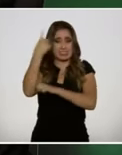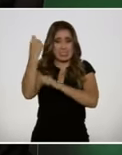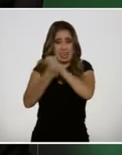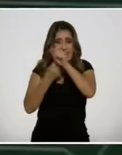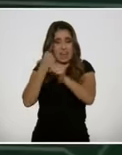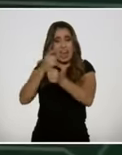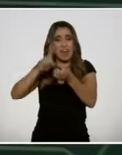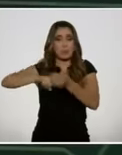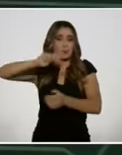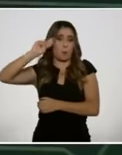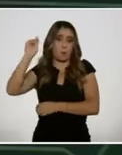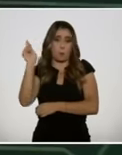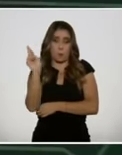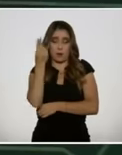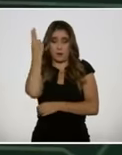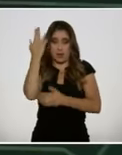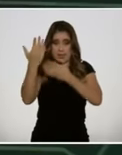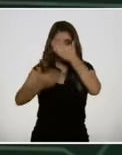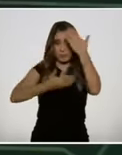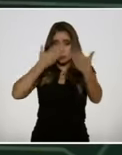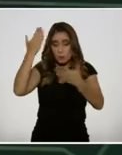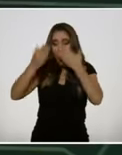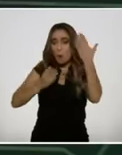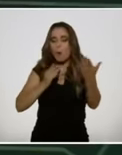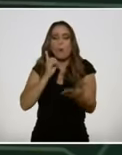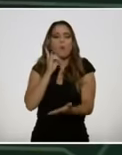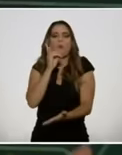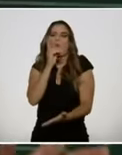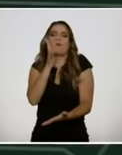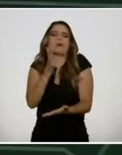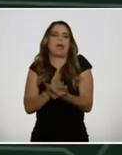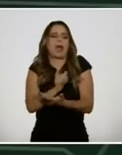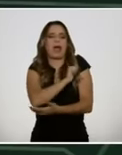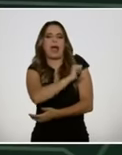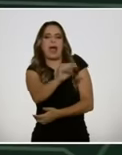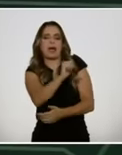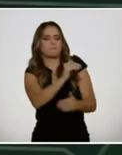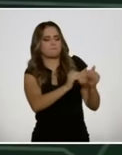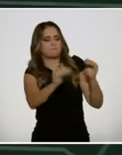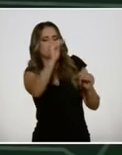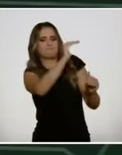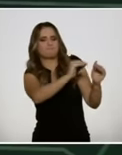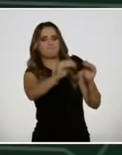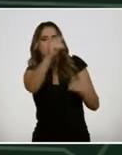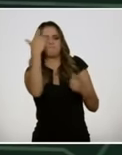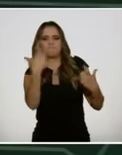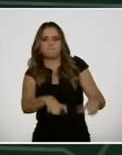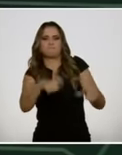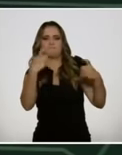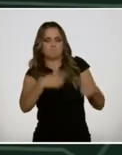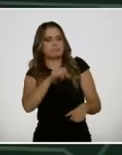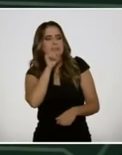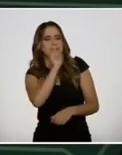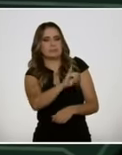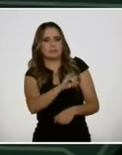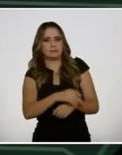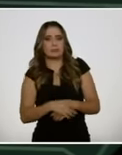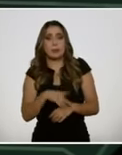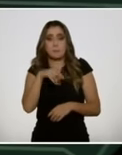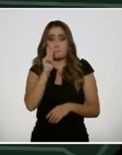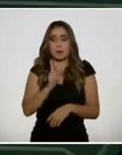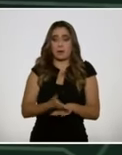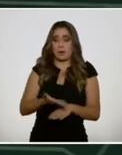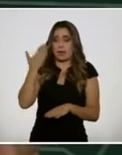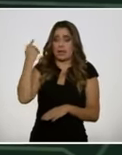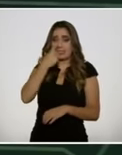había quedado esencialmente al alcance de las élites, pero a partir de hace